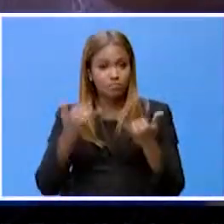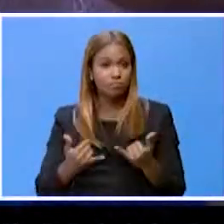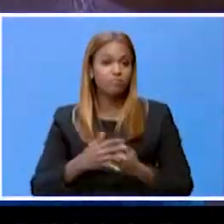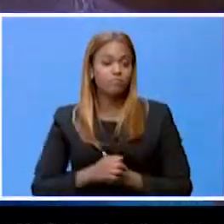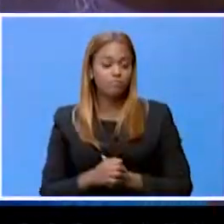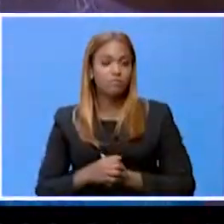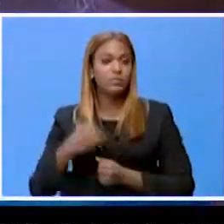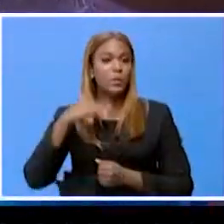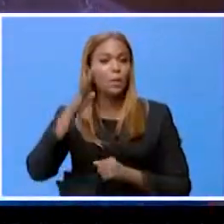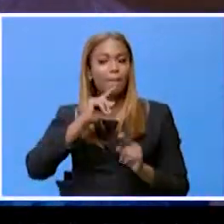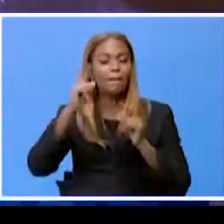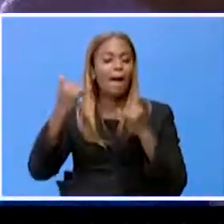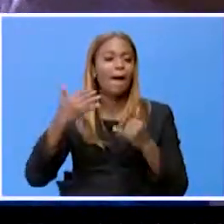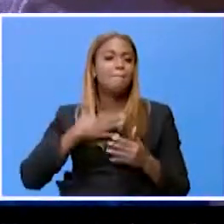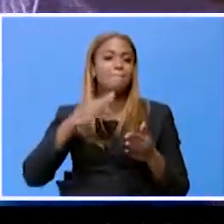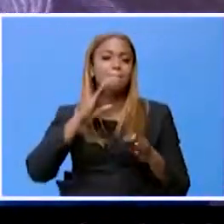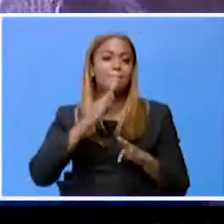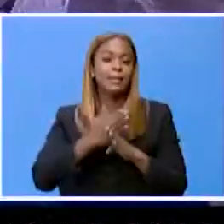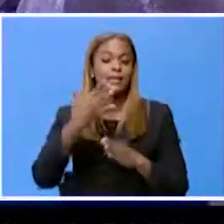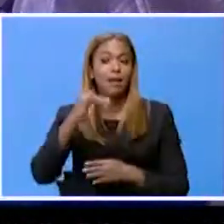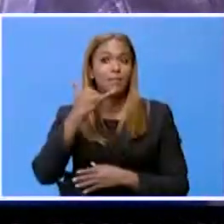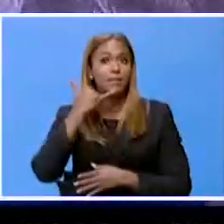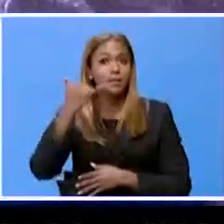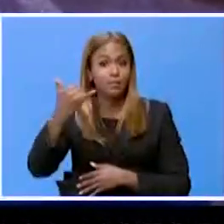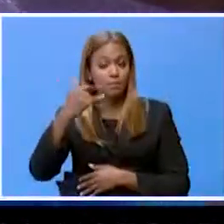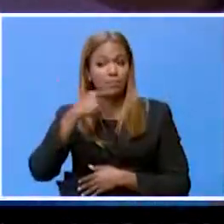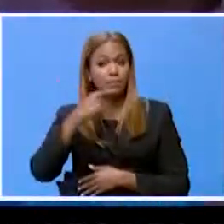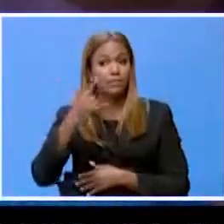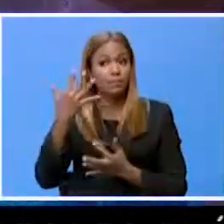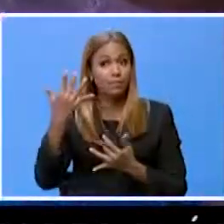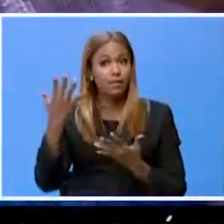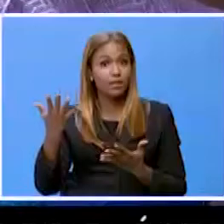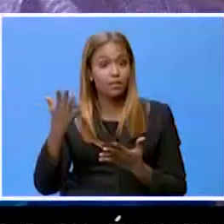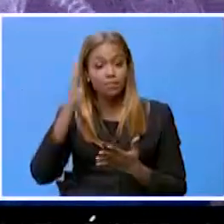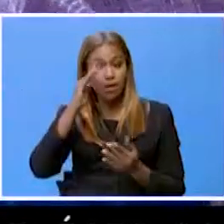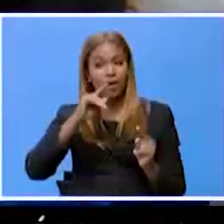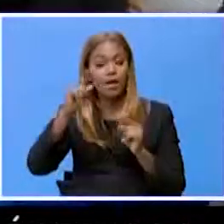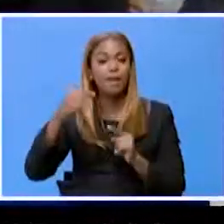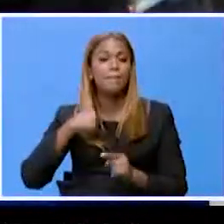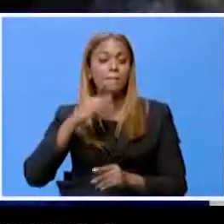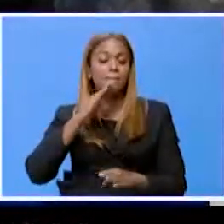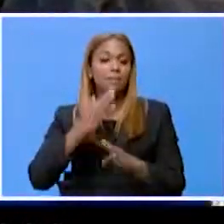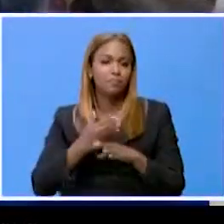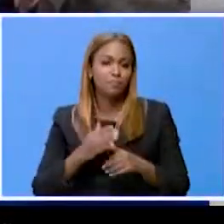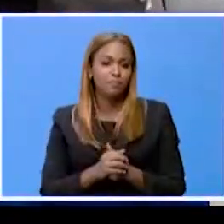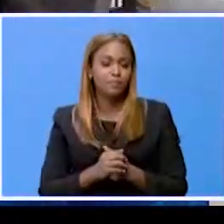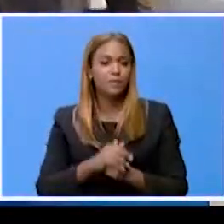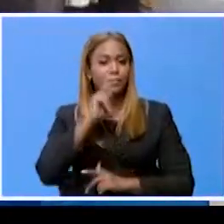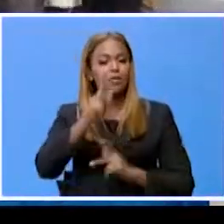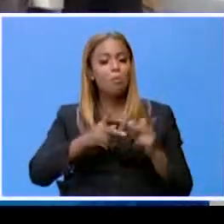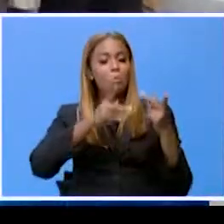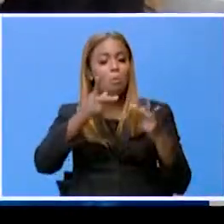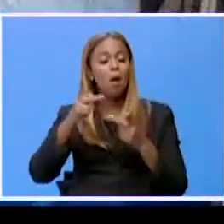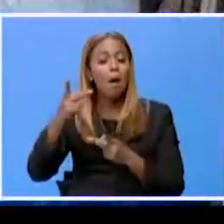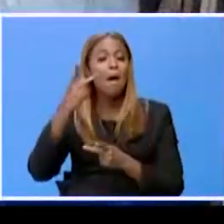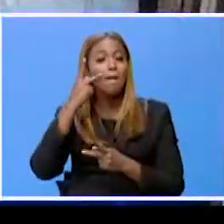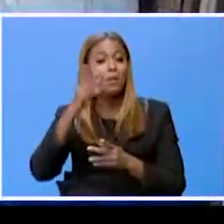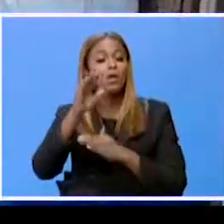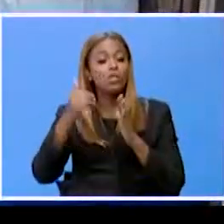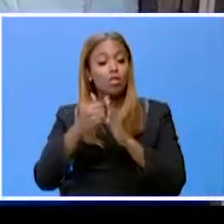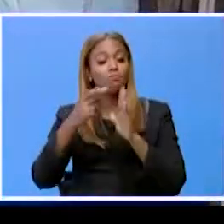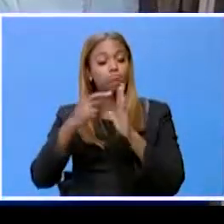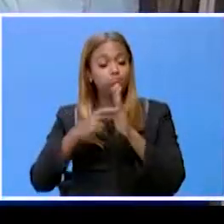andar, voy para mi hija. Ya me llamó, me dijo, papi, te espero. Voy para mi hija. Los viajeros reconocen las limitaciones y las